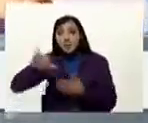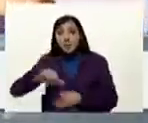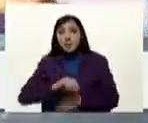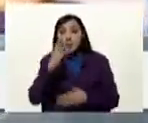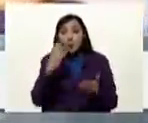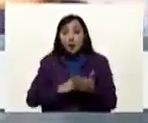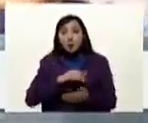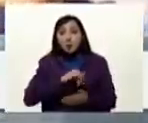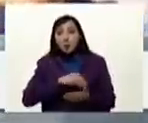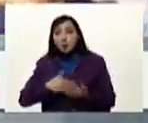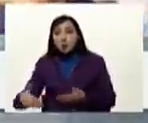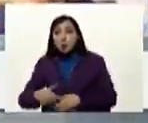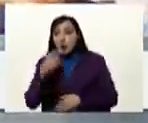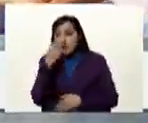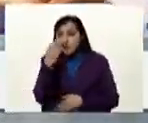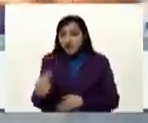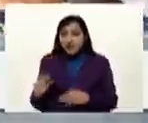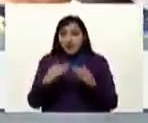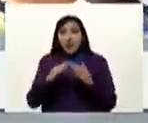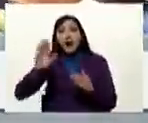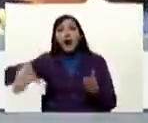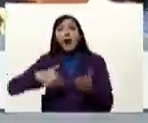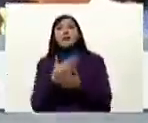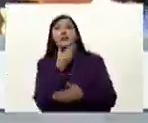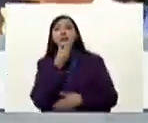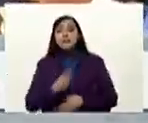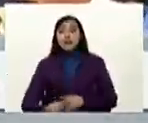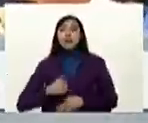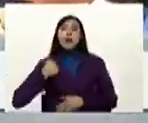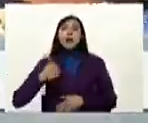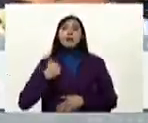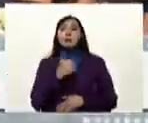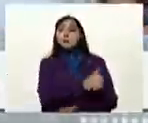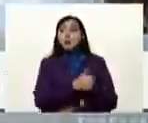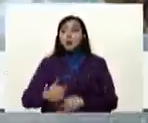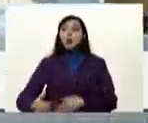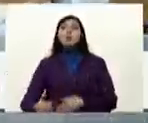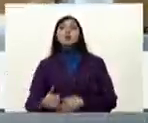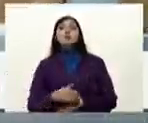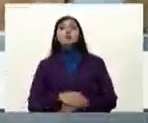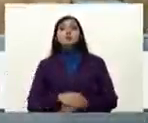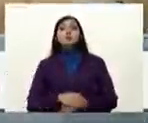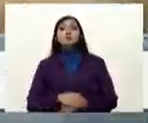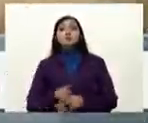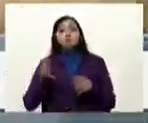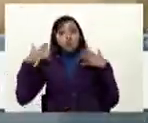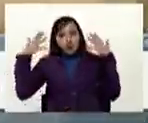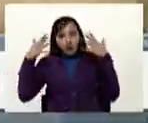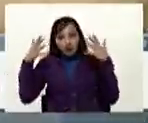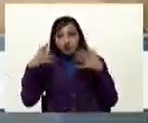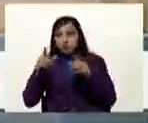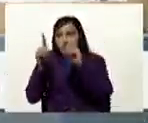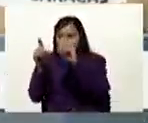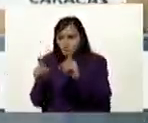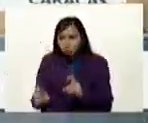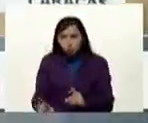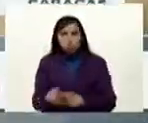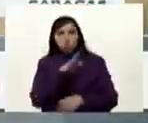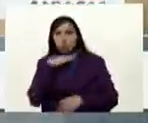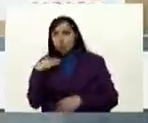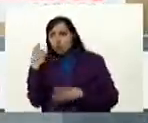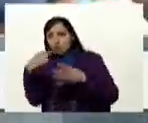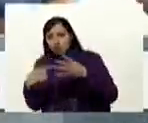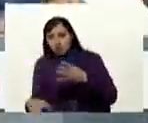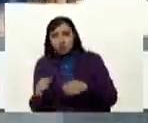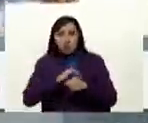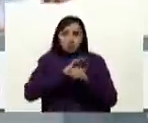de viviendas visitadas de aquí a diciembre y, por supuesto, aprovechar cada una de estas visitas para el abordaje integral de despistaje de COVID,